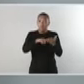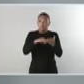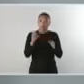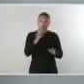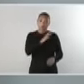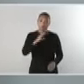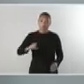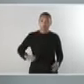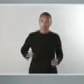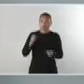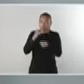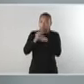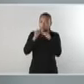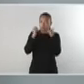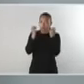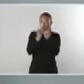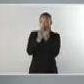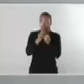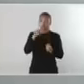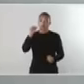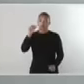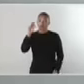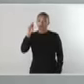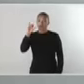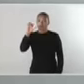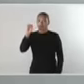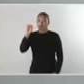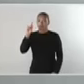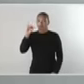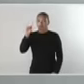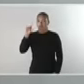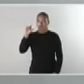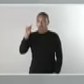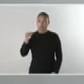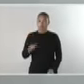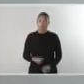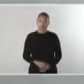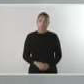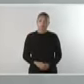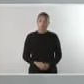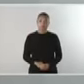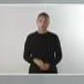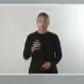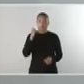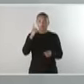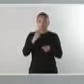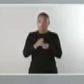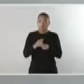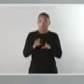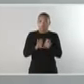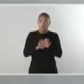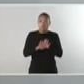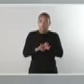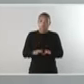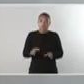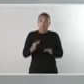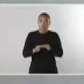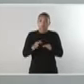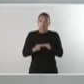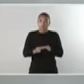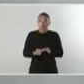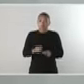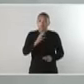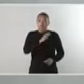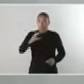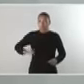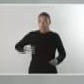Social vota por vía Pineda despierta vamos ahora la intervención final del candidato de